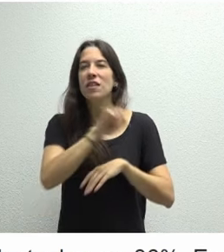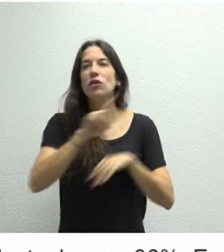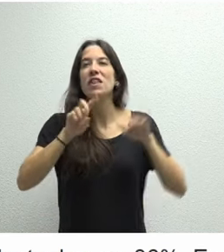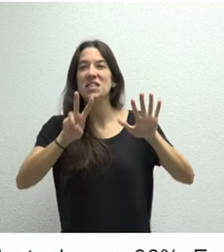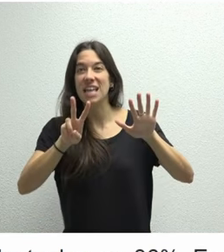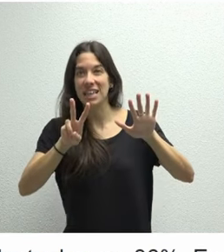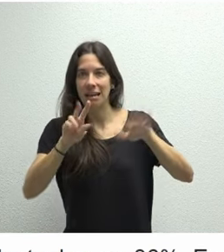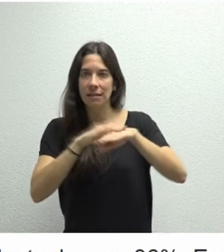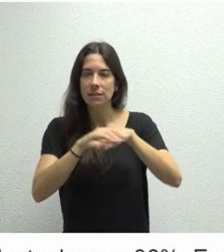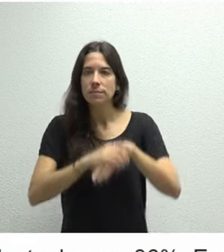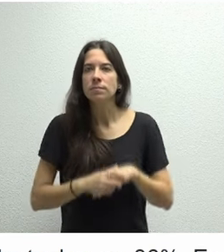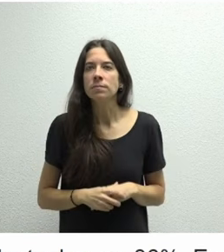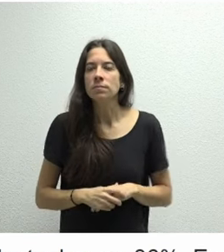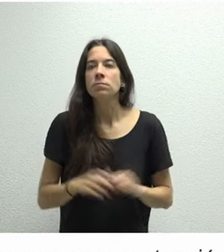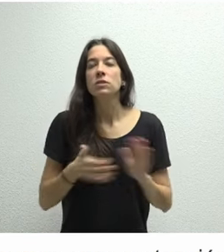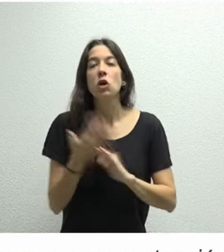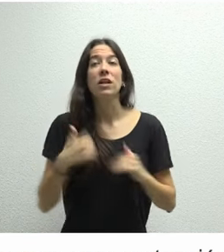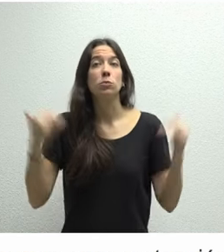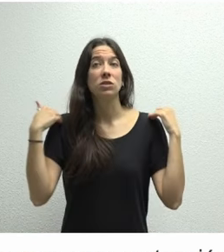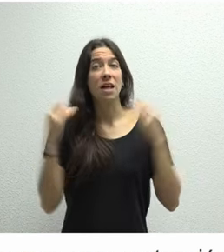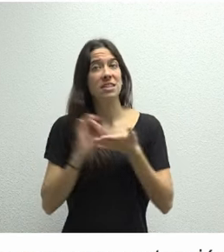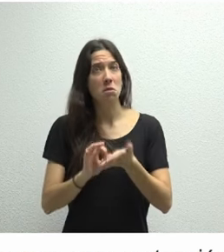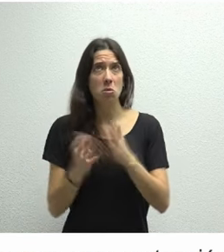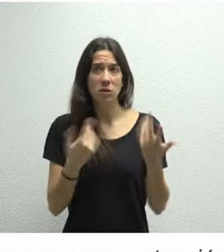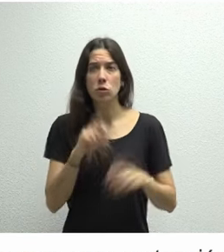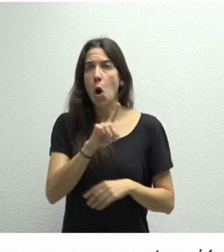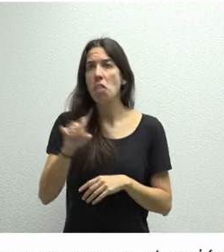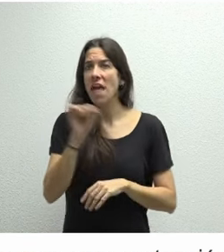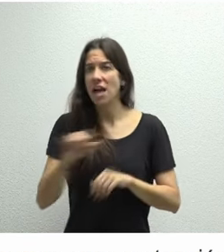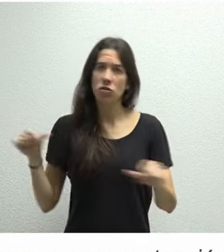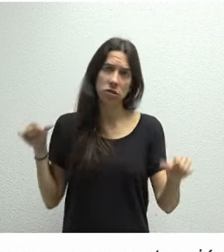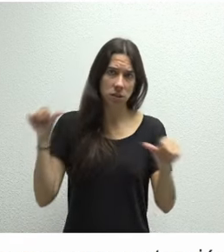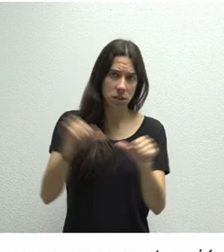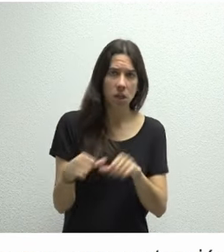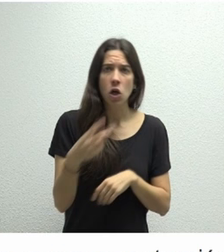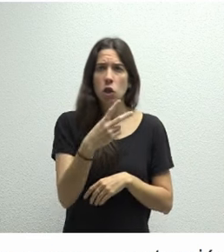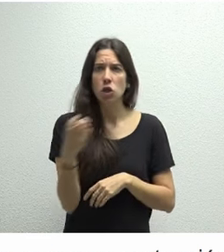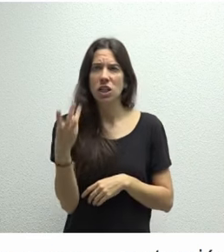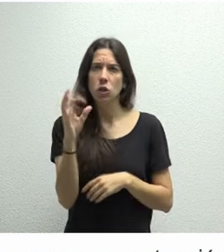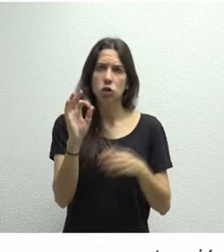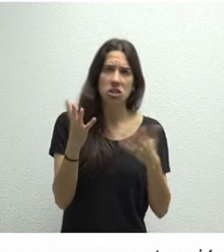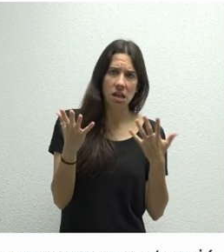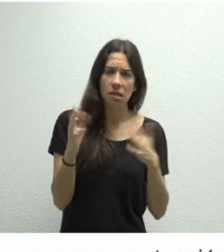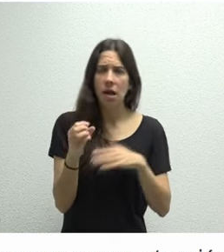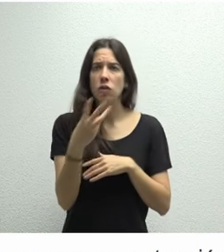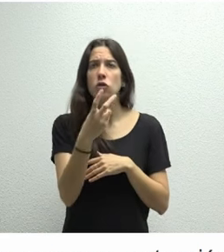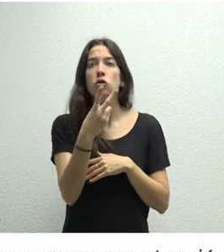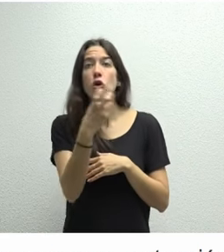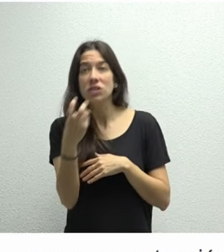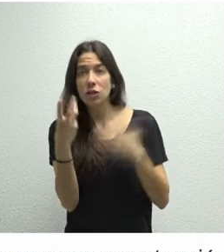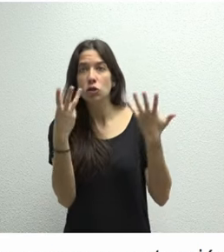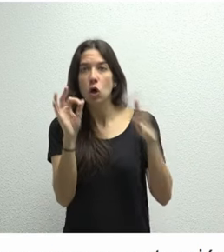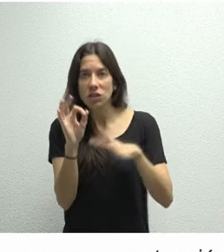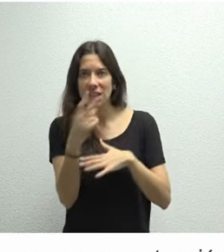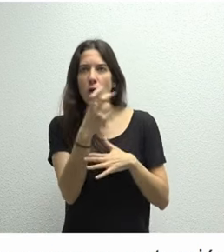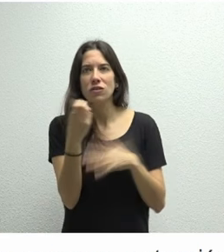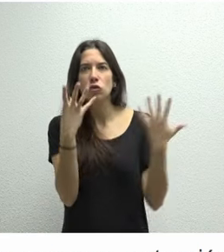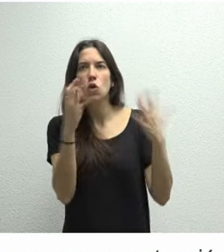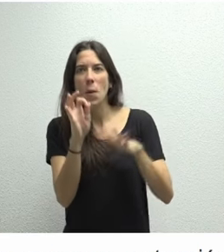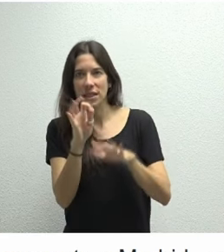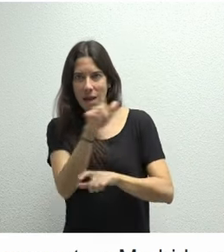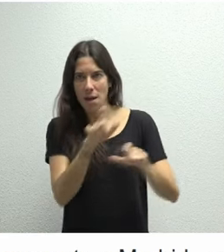servicio que son aproximadamente 11 años llevamos visto unos 280 290 pacientes de